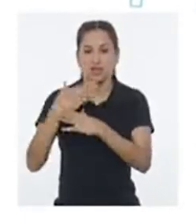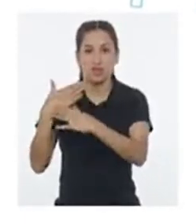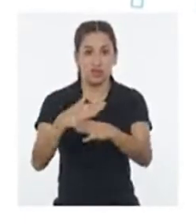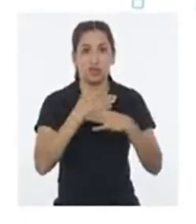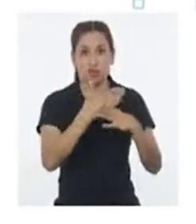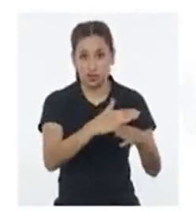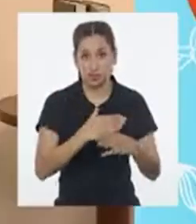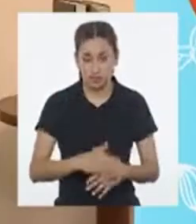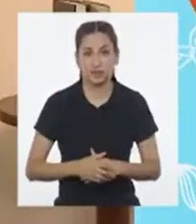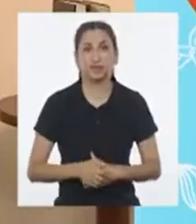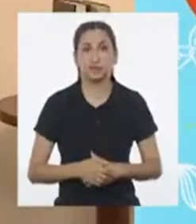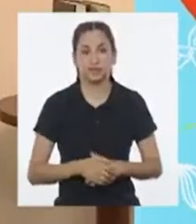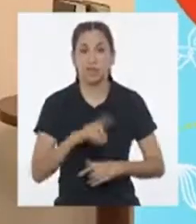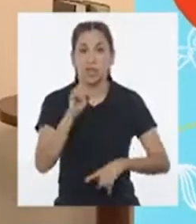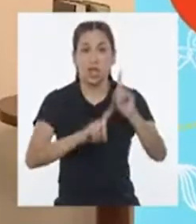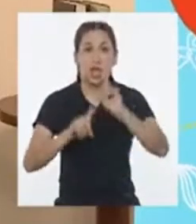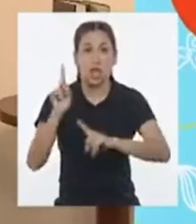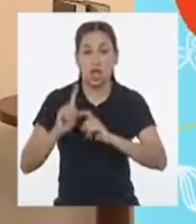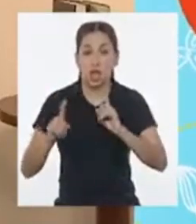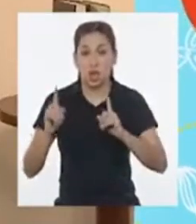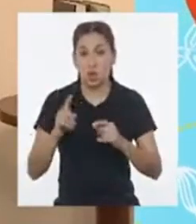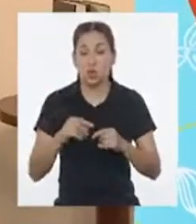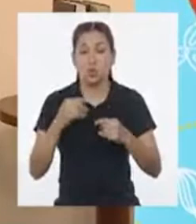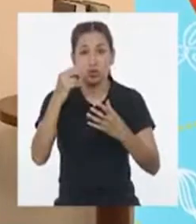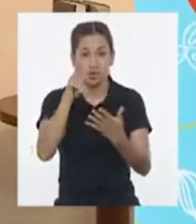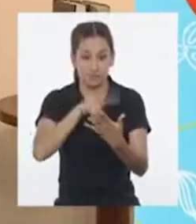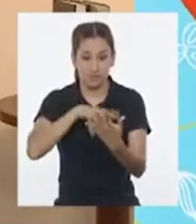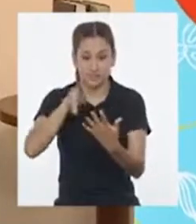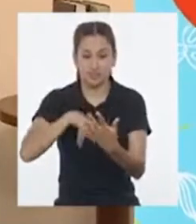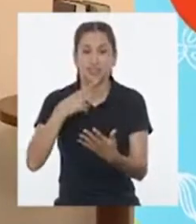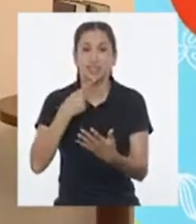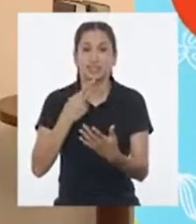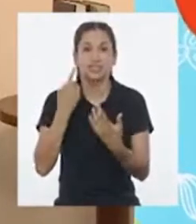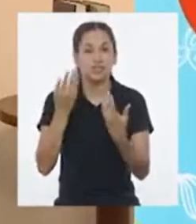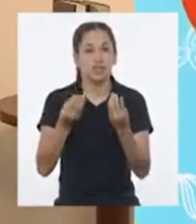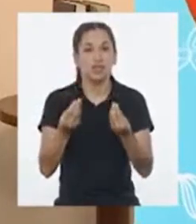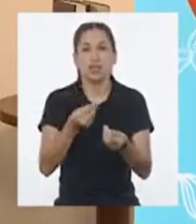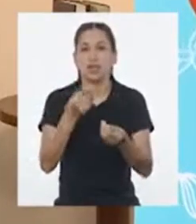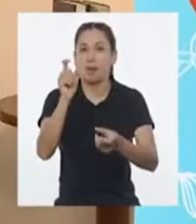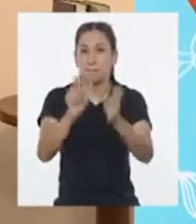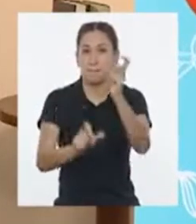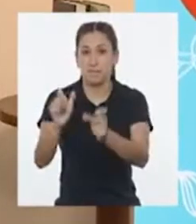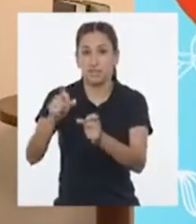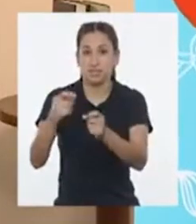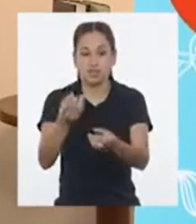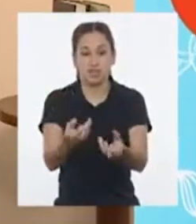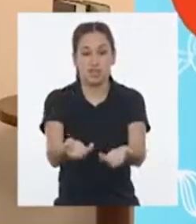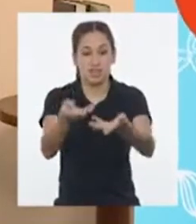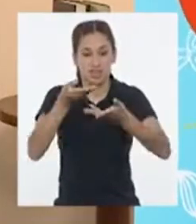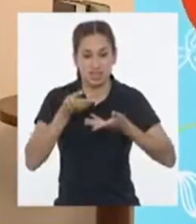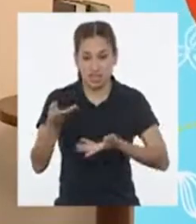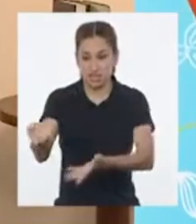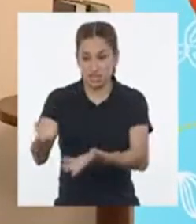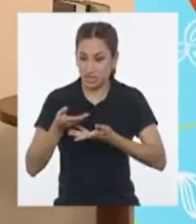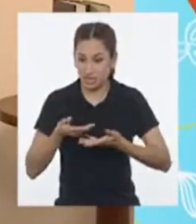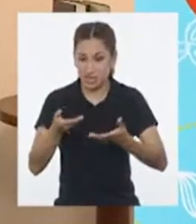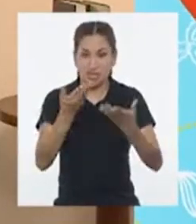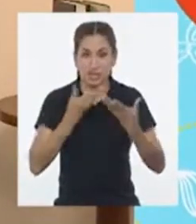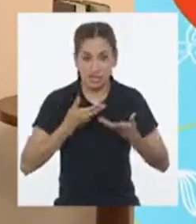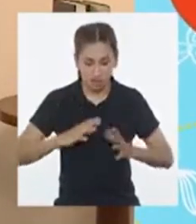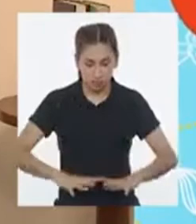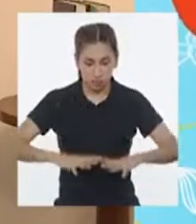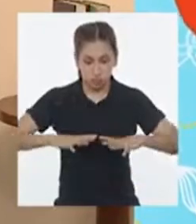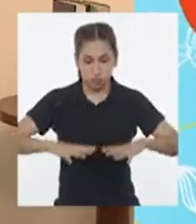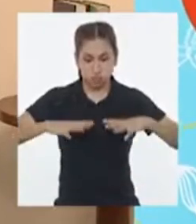redistribución. Según algunas fuentes, los bienes que eran aportados por la población